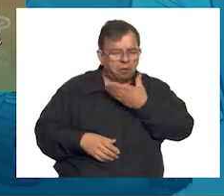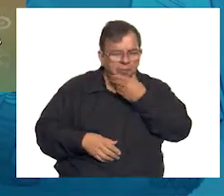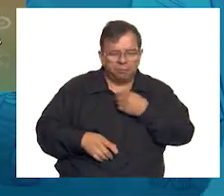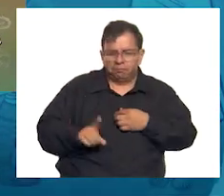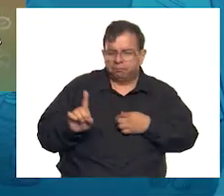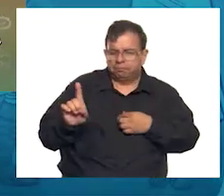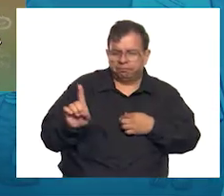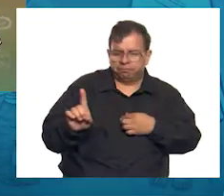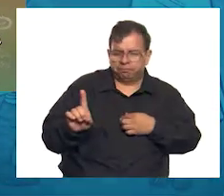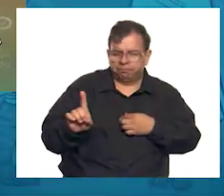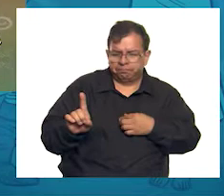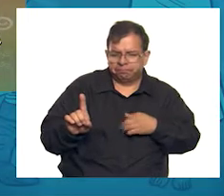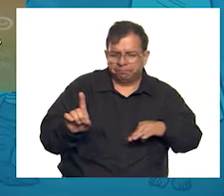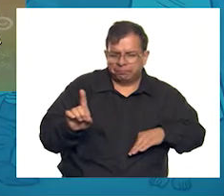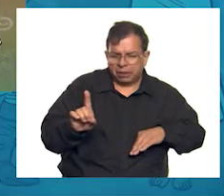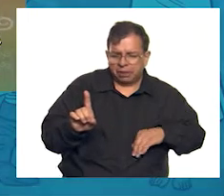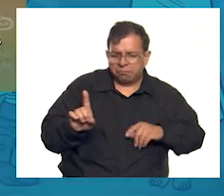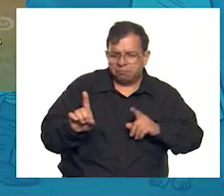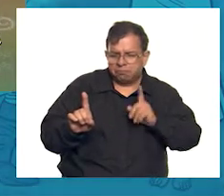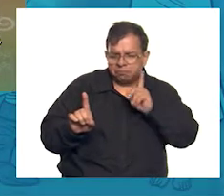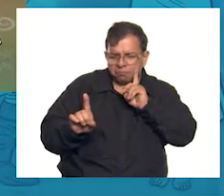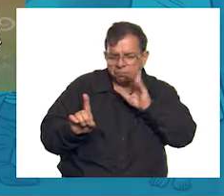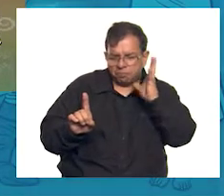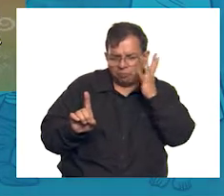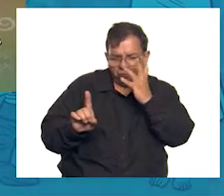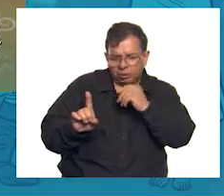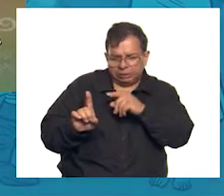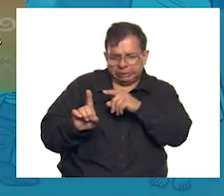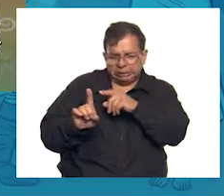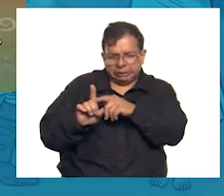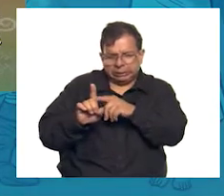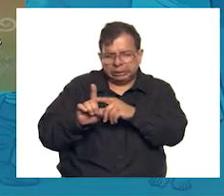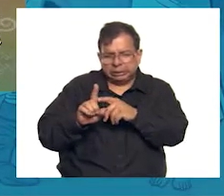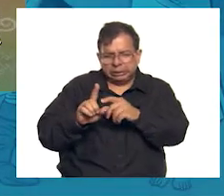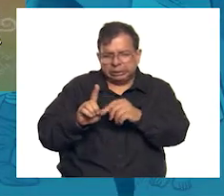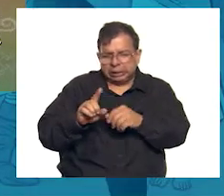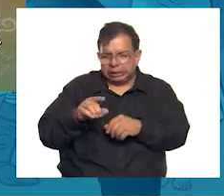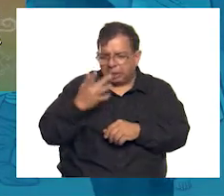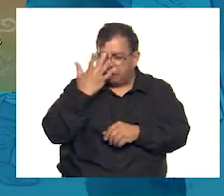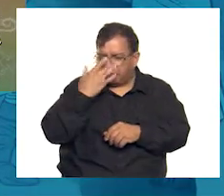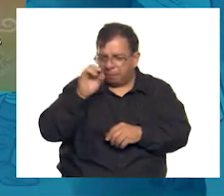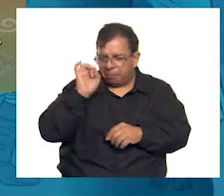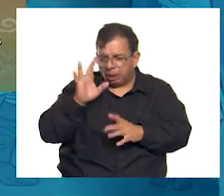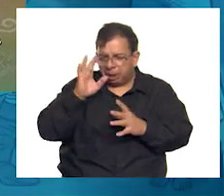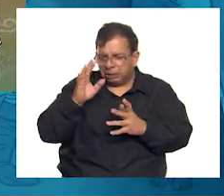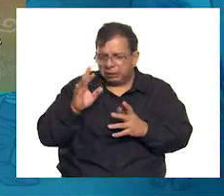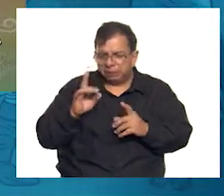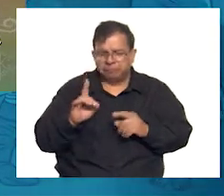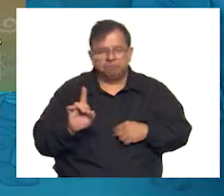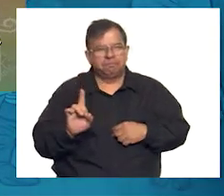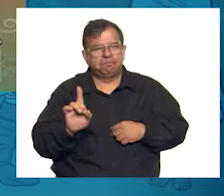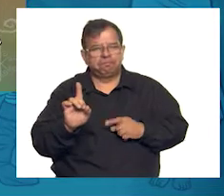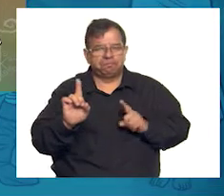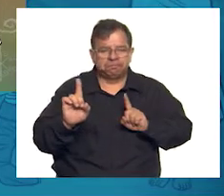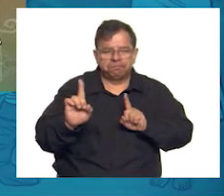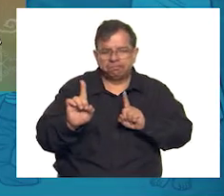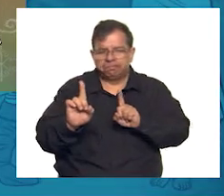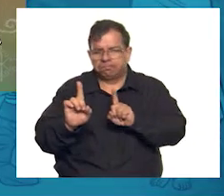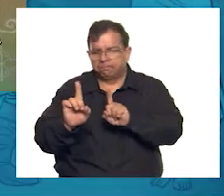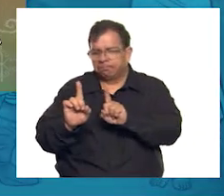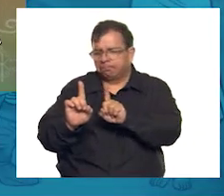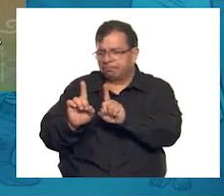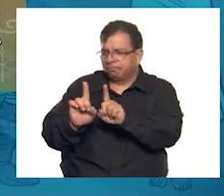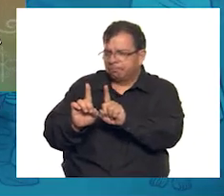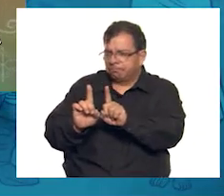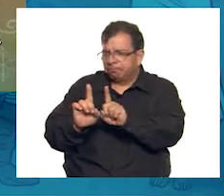por la mulata, por su belleza y por sus poderes mágicos. Así que se le acercó y le hizo